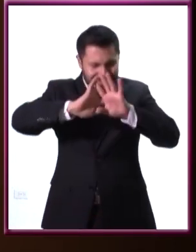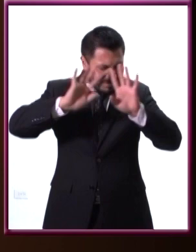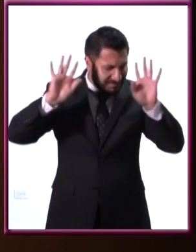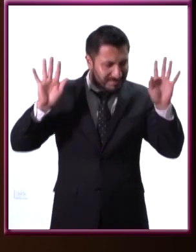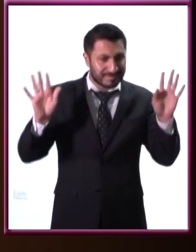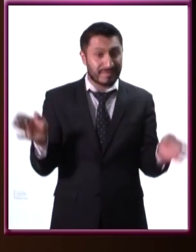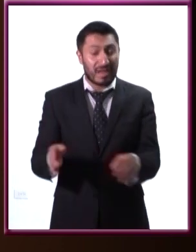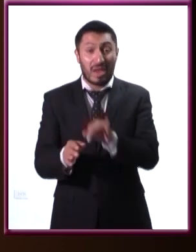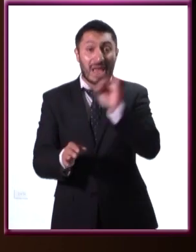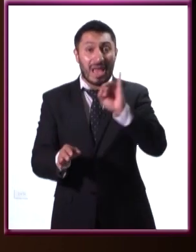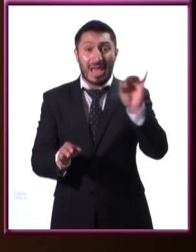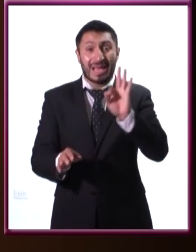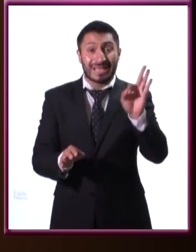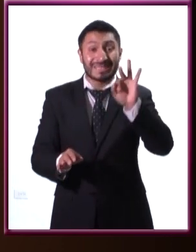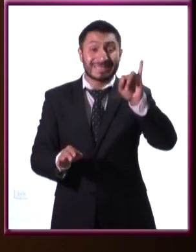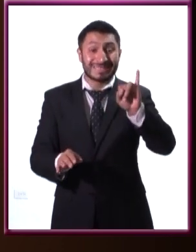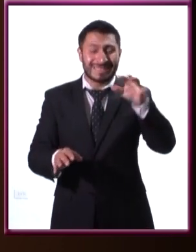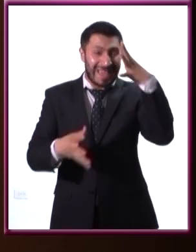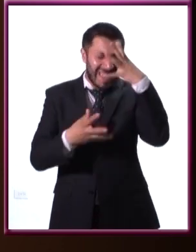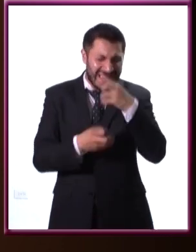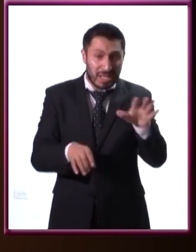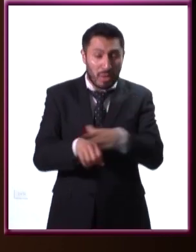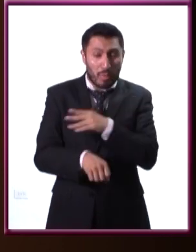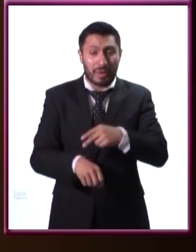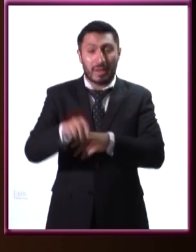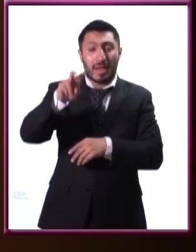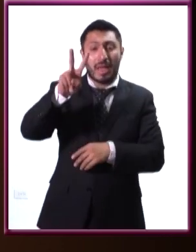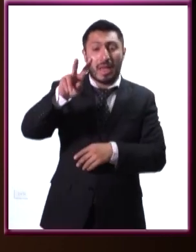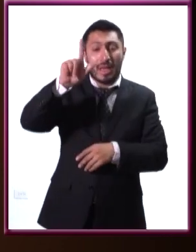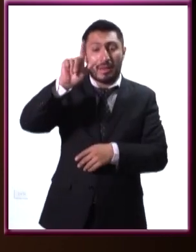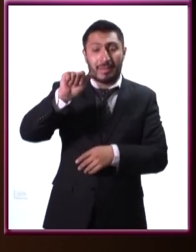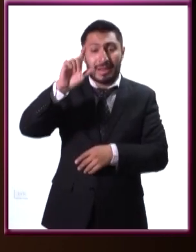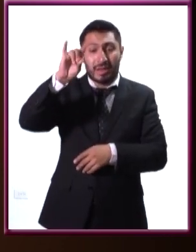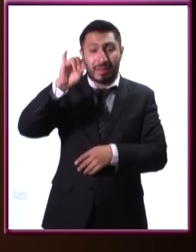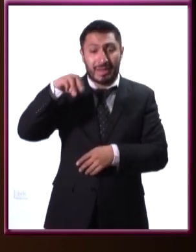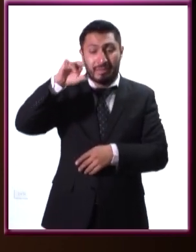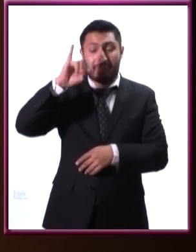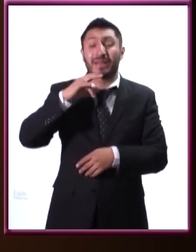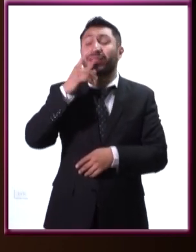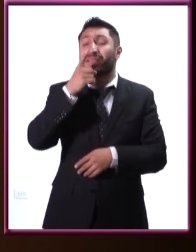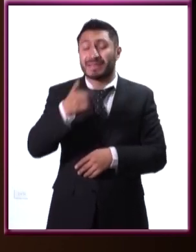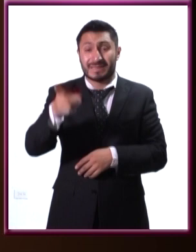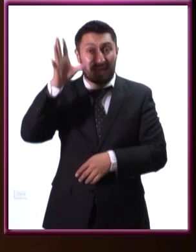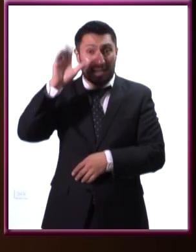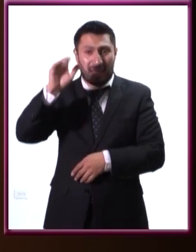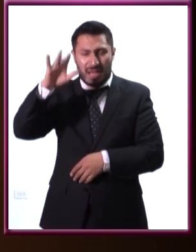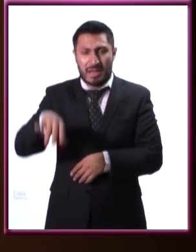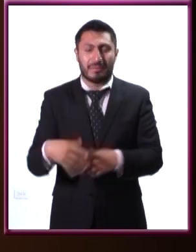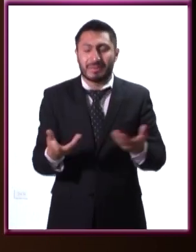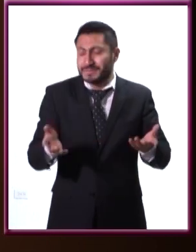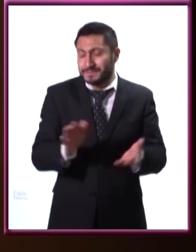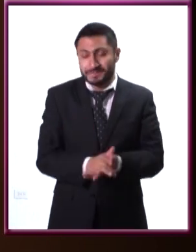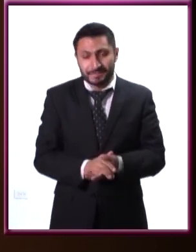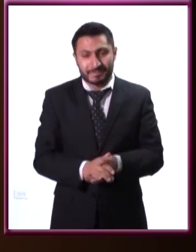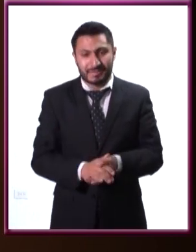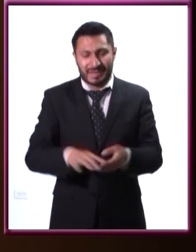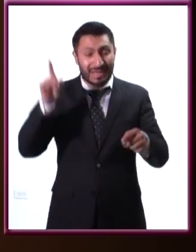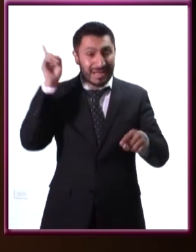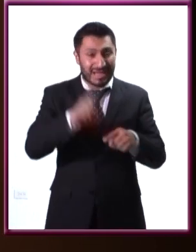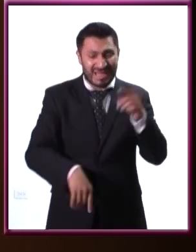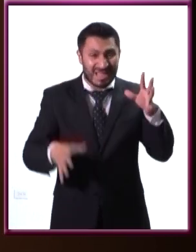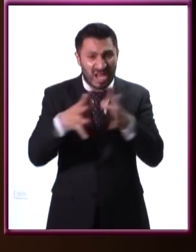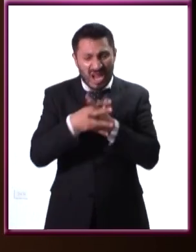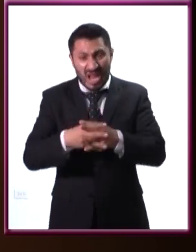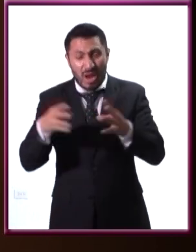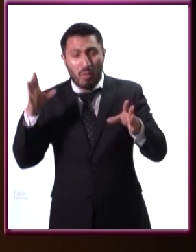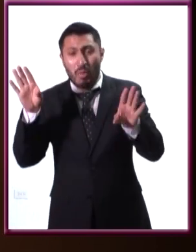recuerdo más. ¿O sí? Estaba triste porque Vladimir me avisaba que se iba porque no quería abaratar todo.